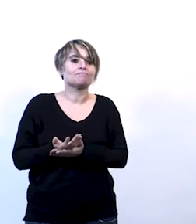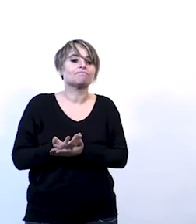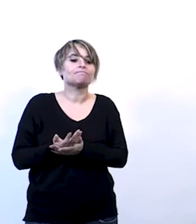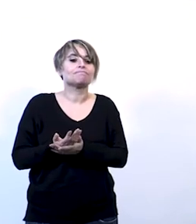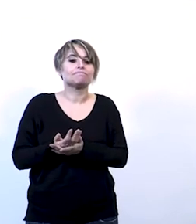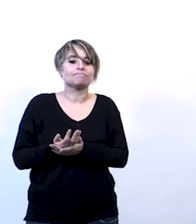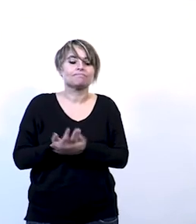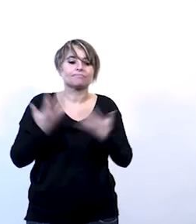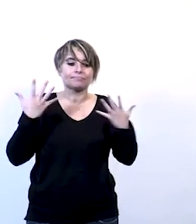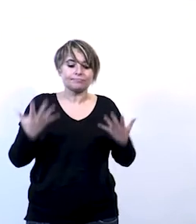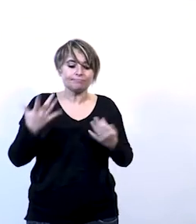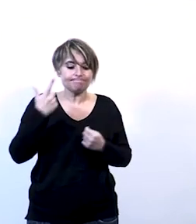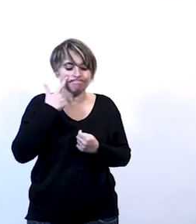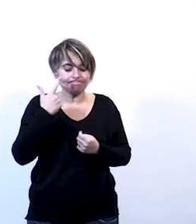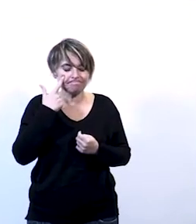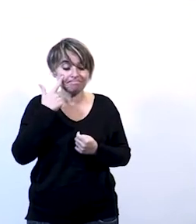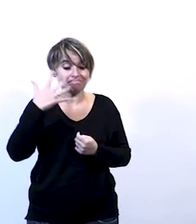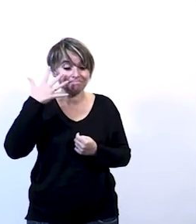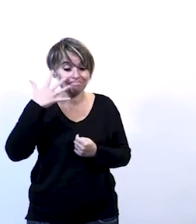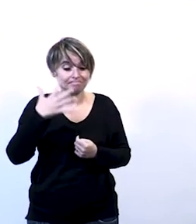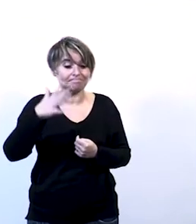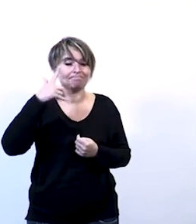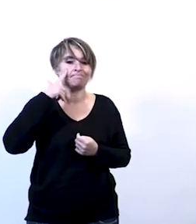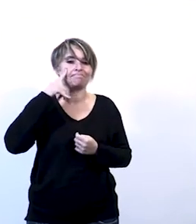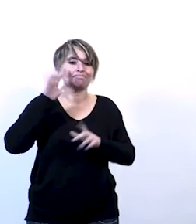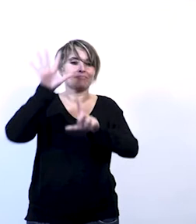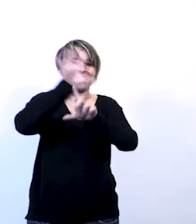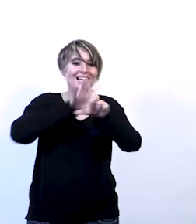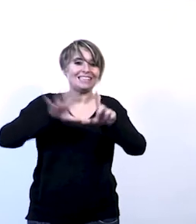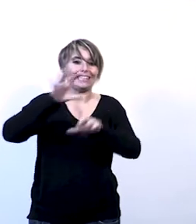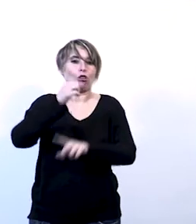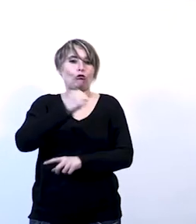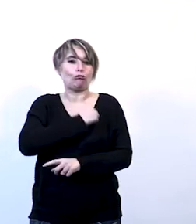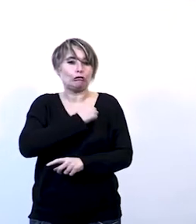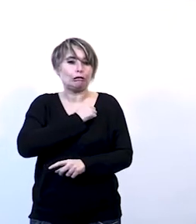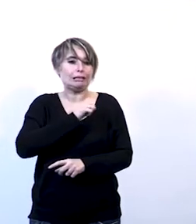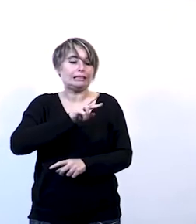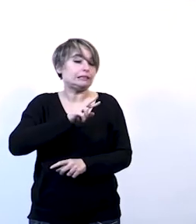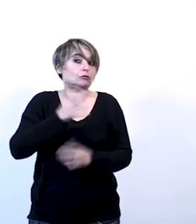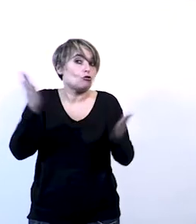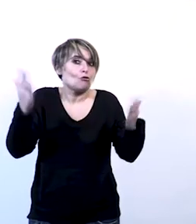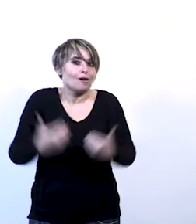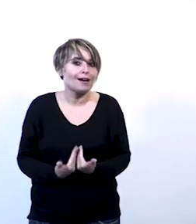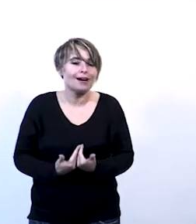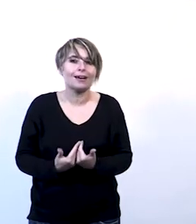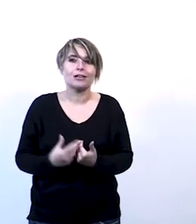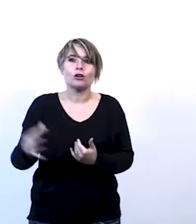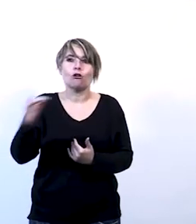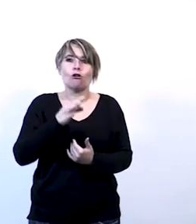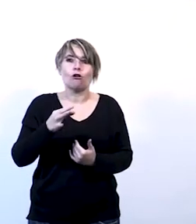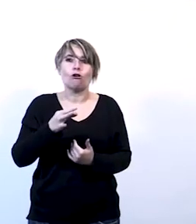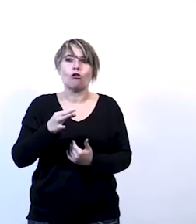Entonces, lo irónico es que un Estado cristiano no existe, un Estado